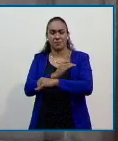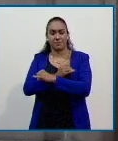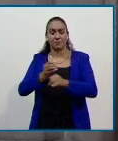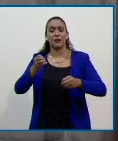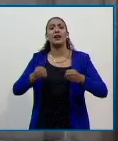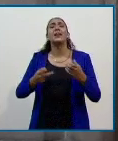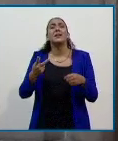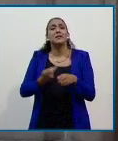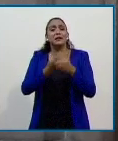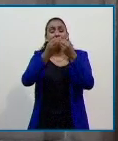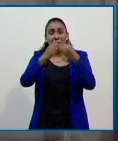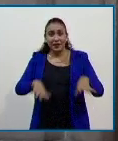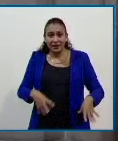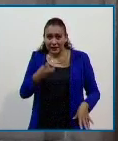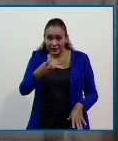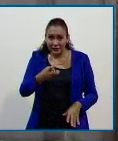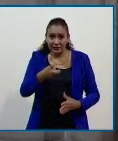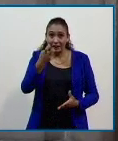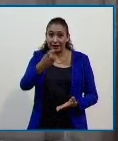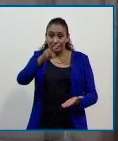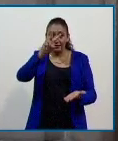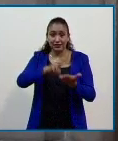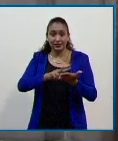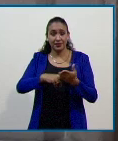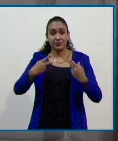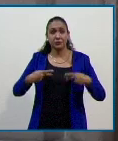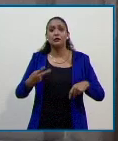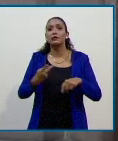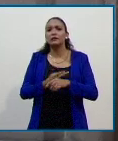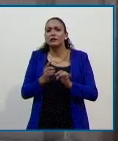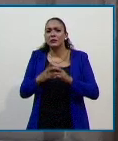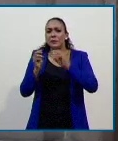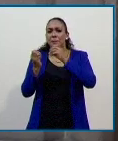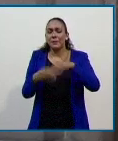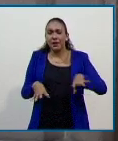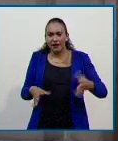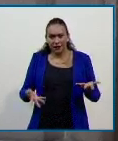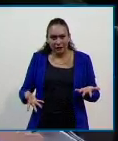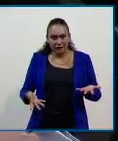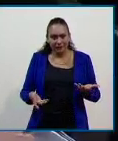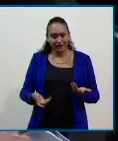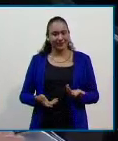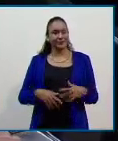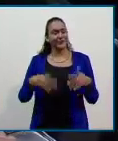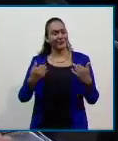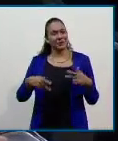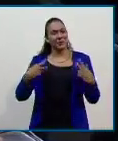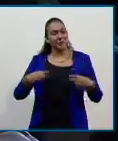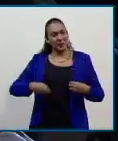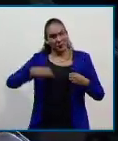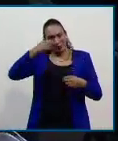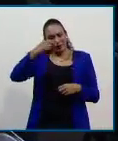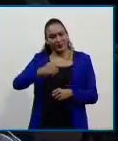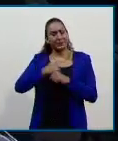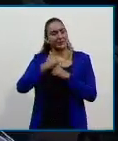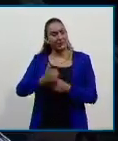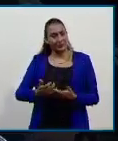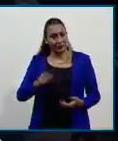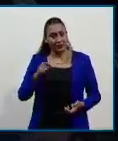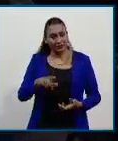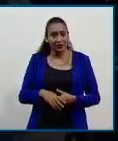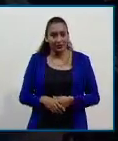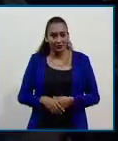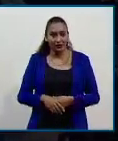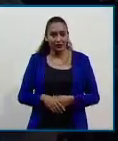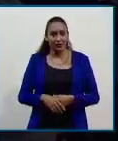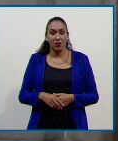un baluarte como lo es nuestra independencia judicial. Nadie tiene la